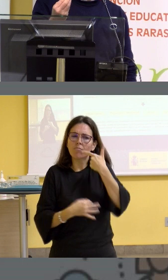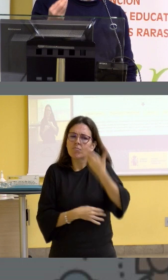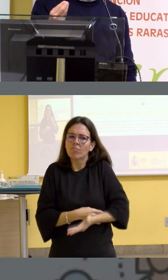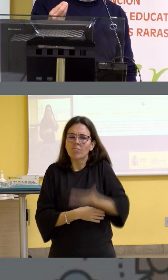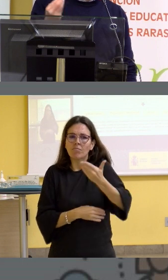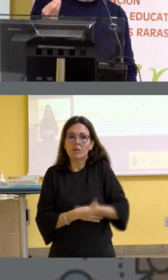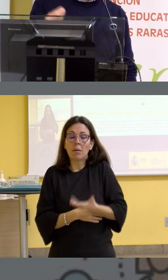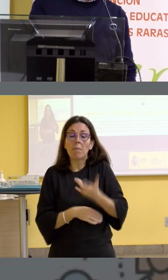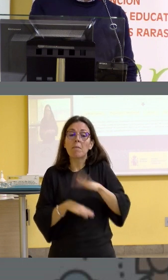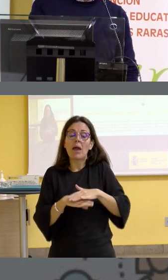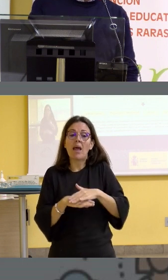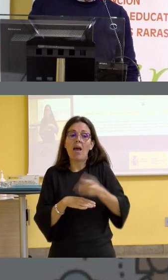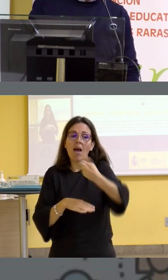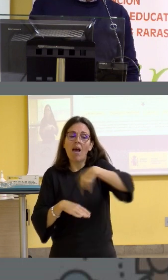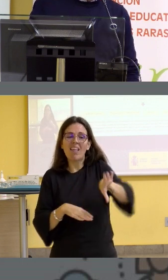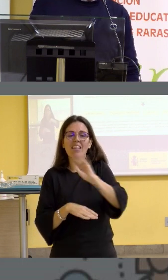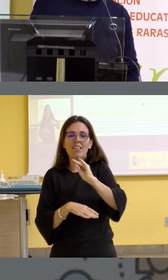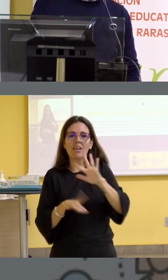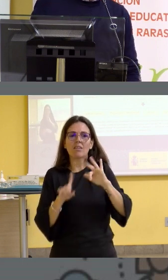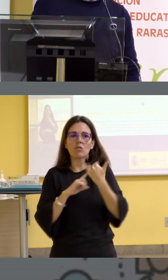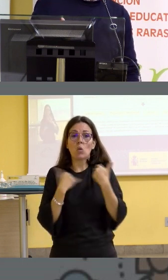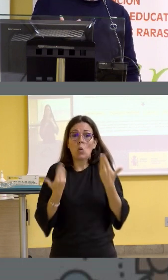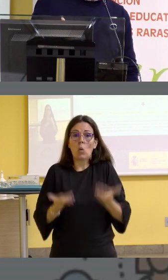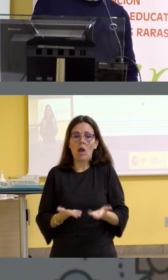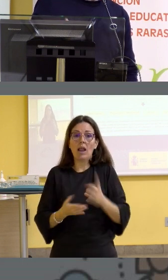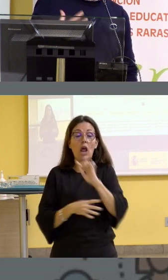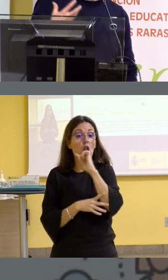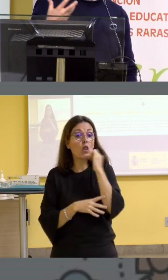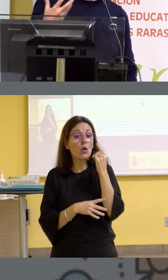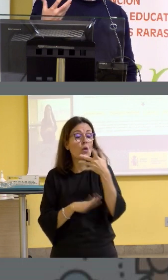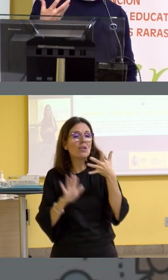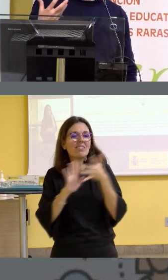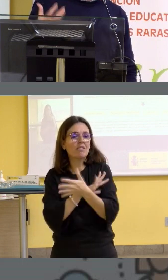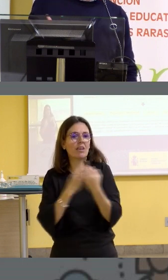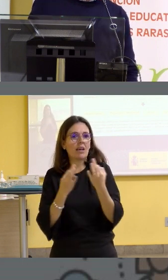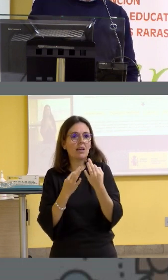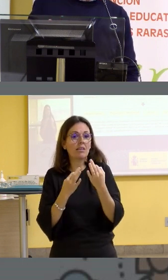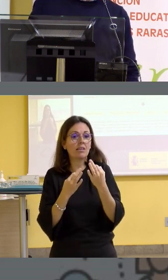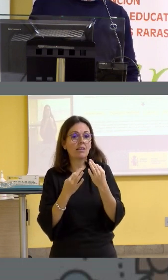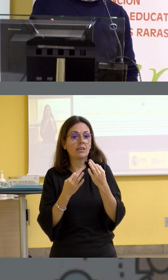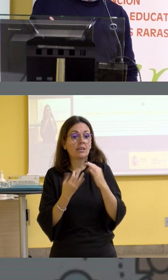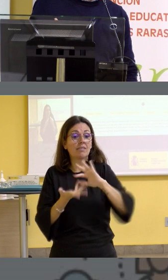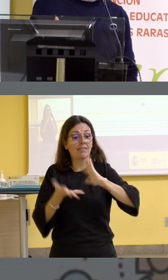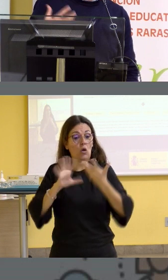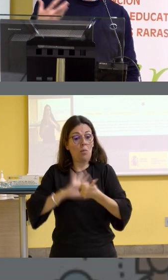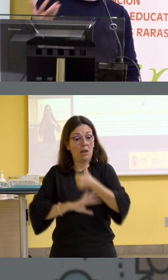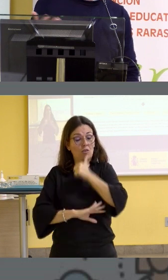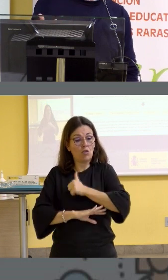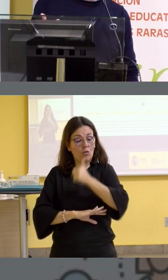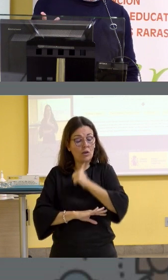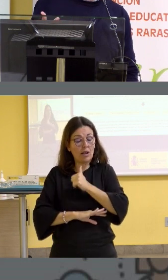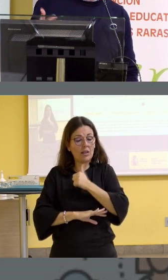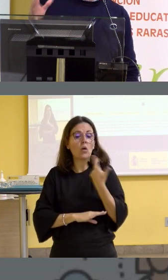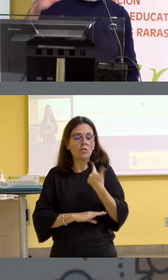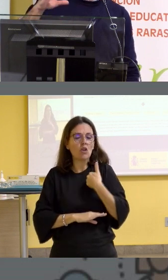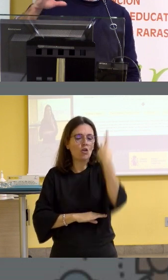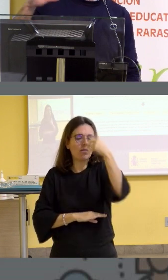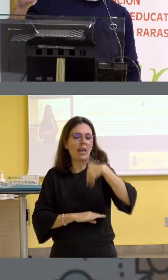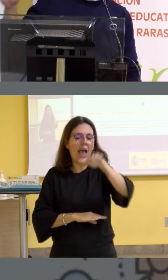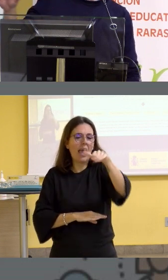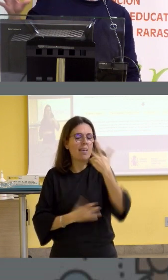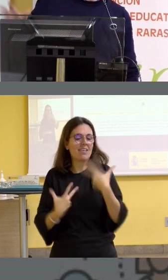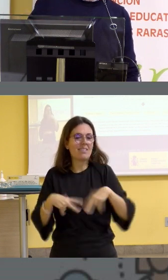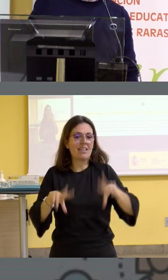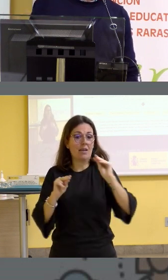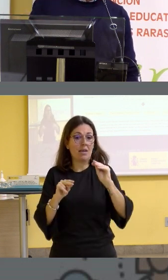para entender qué tenemos delante. El dolor es algo que solo se convierte en soportable si sabemos que terminará, no si hacemos como